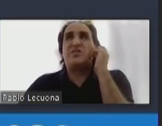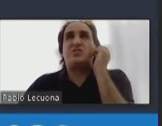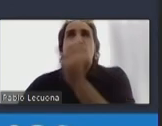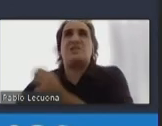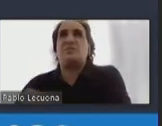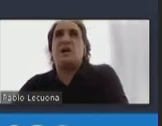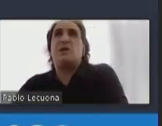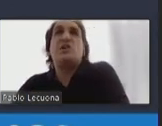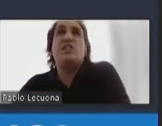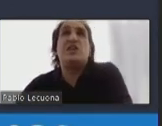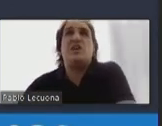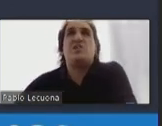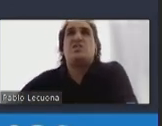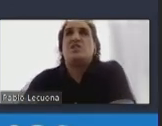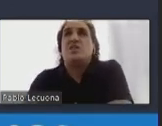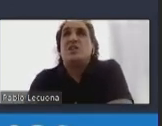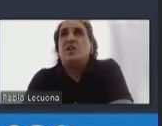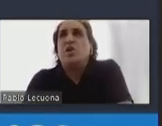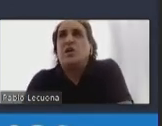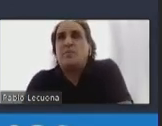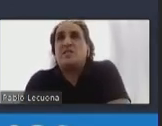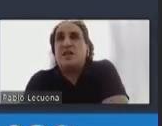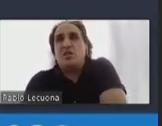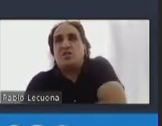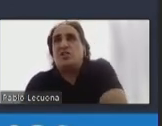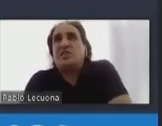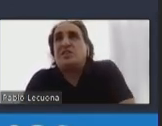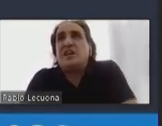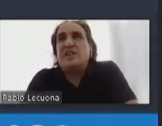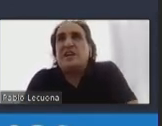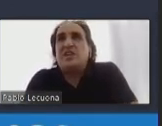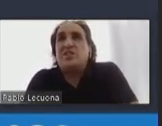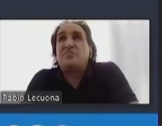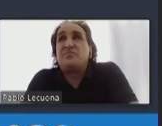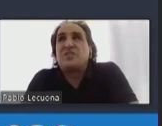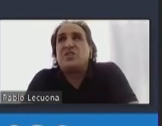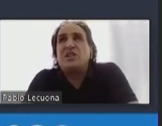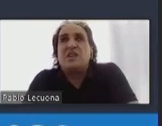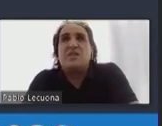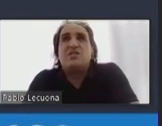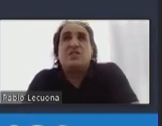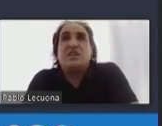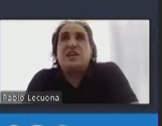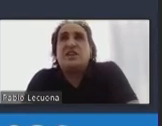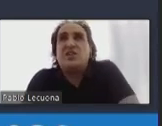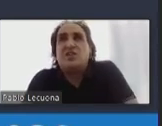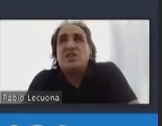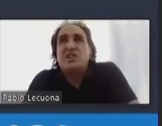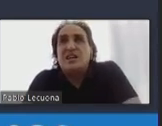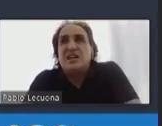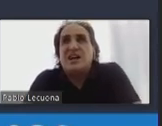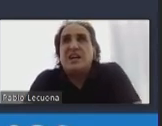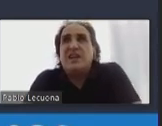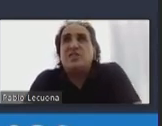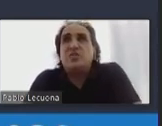una dimensión. Yo siempre hablo de lo que ha pasado con el género, con la dimensión del género